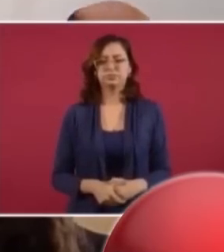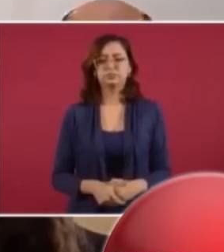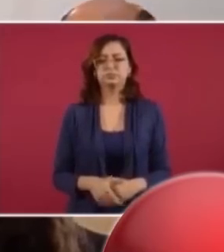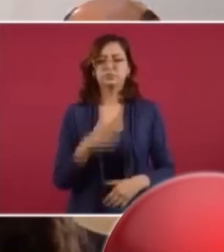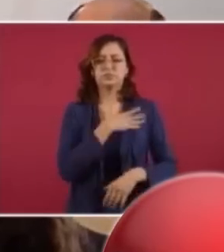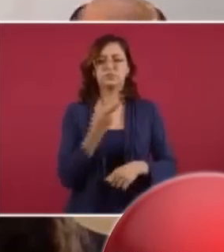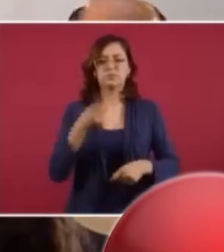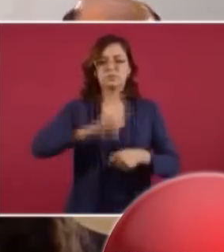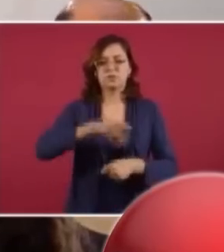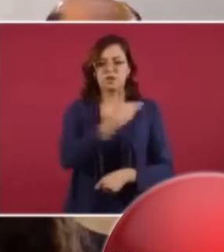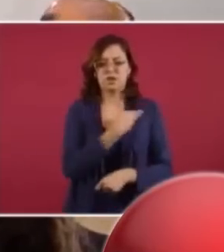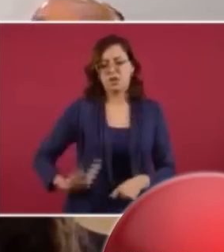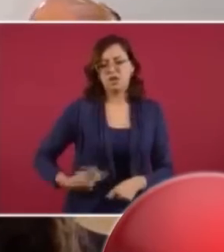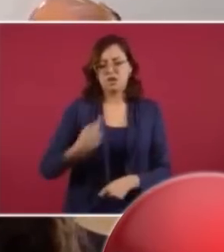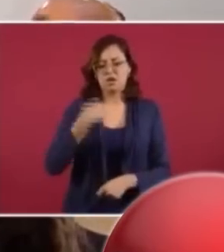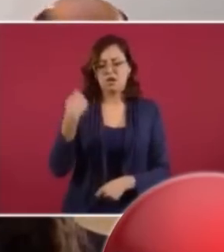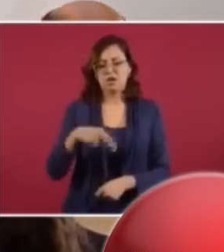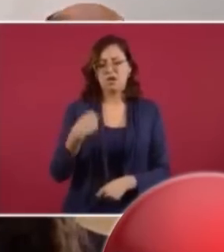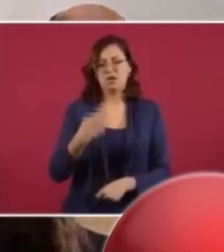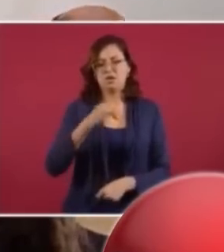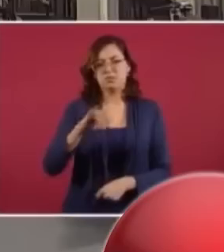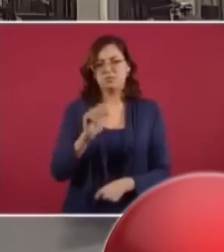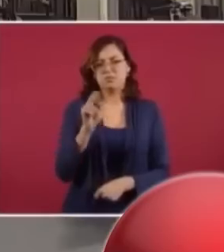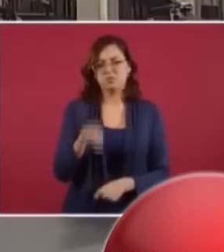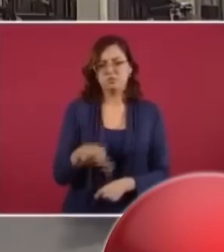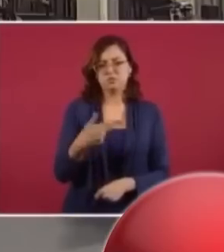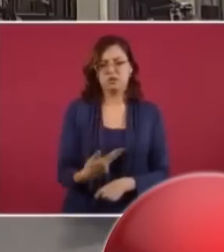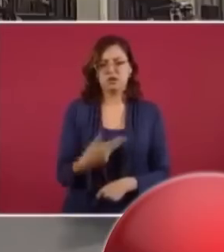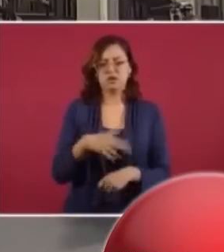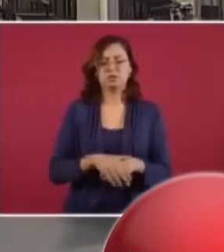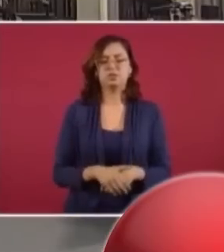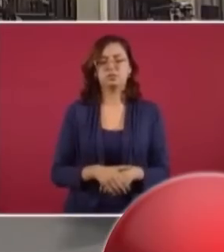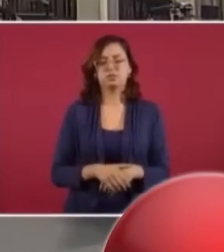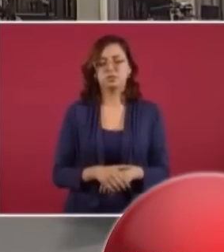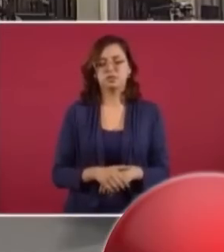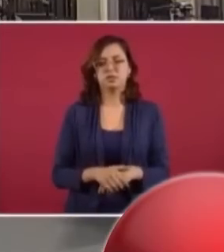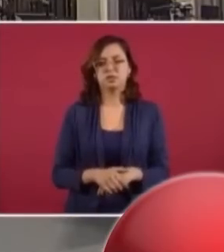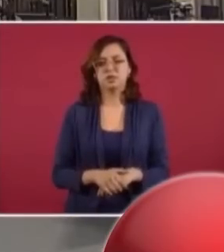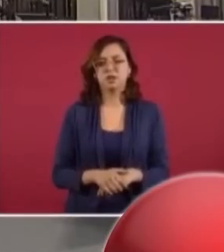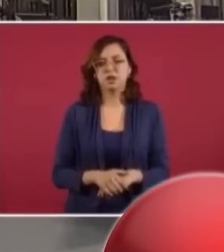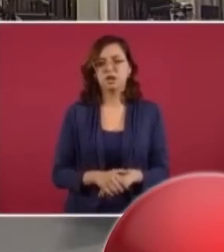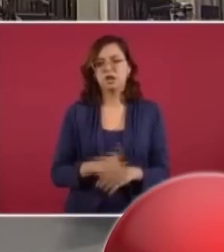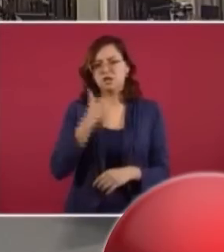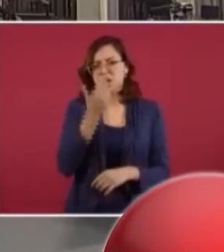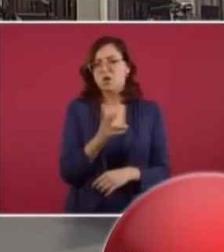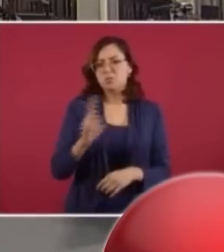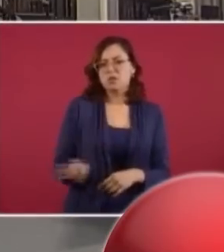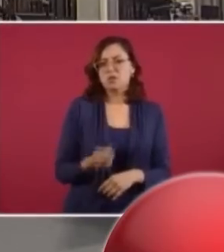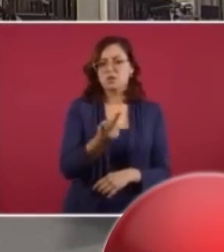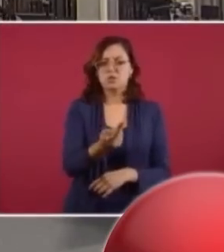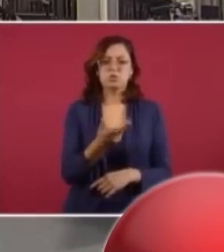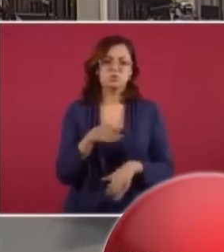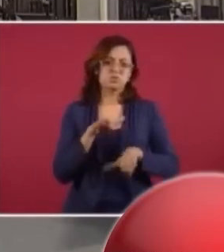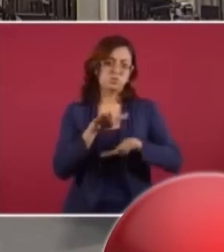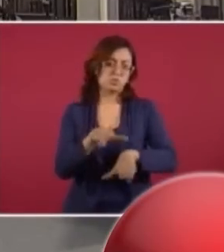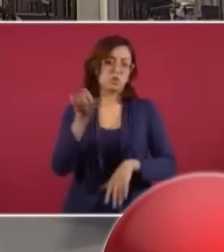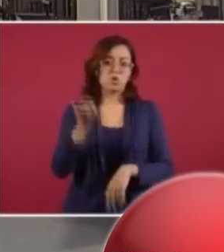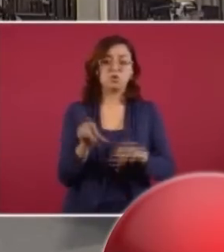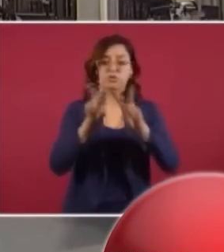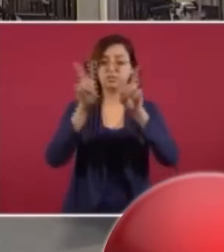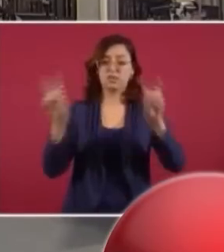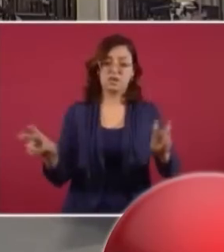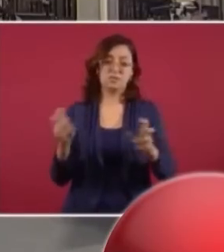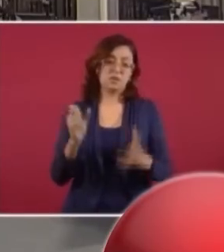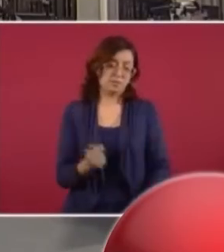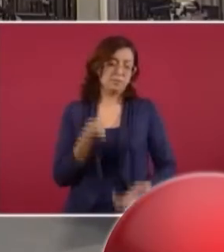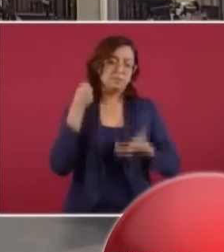Buenos días, presidente. Hans Salazar, ZMG, Grupo Político Zócalo Virtual. Le pregunto, a propósito del tema de hoy, que es el